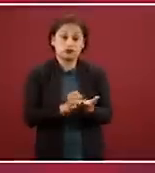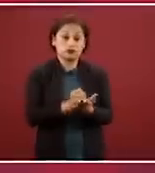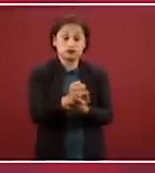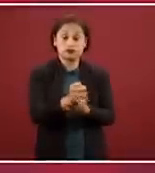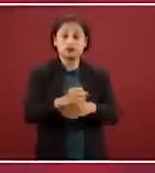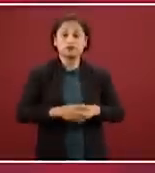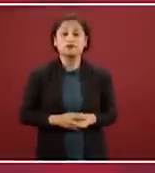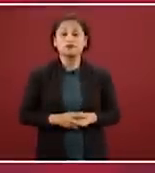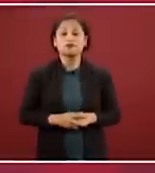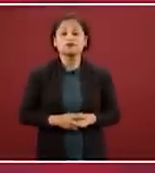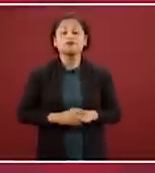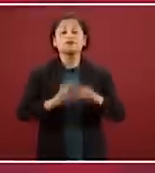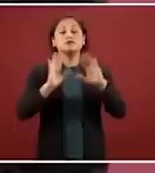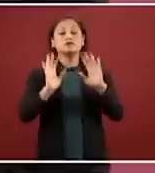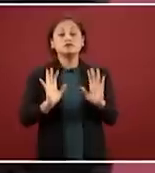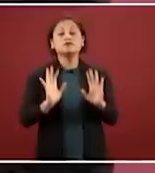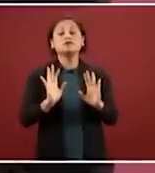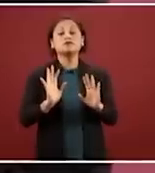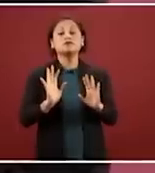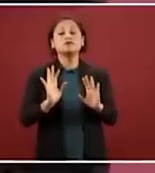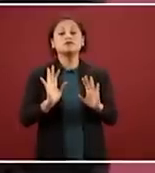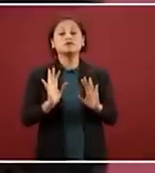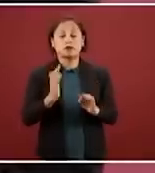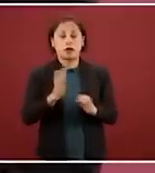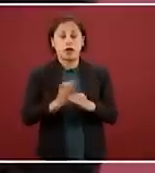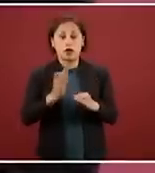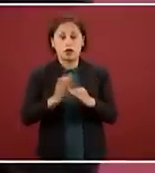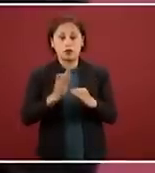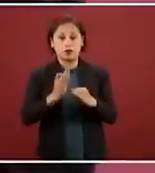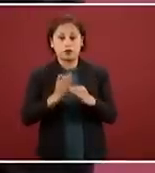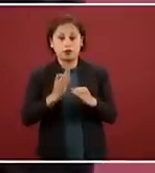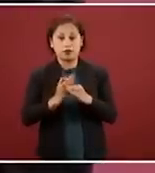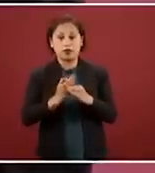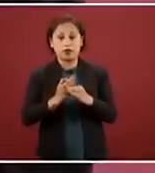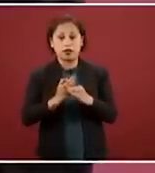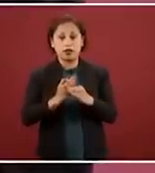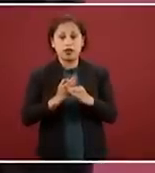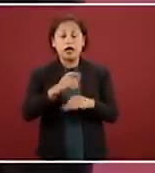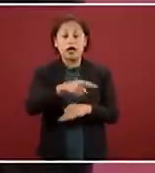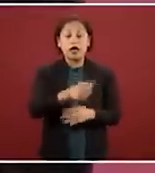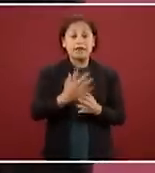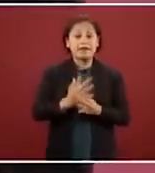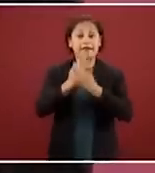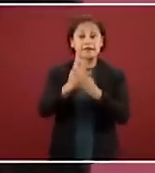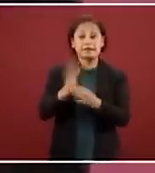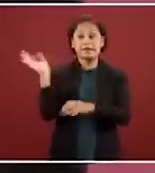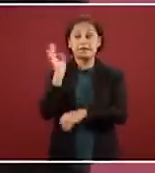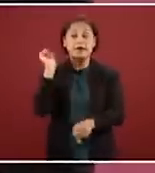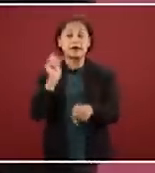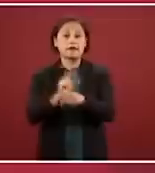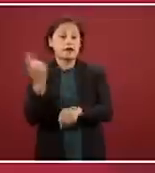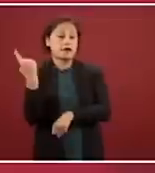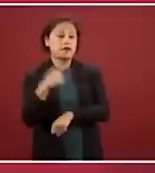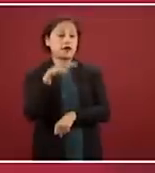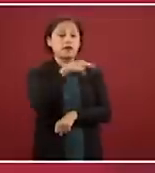alguna indicación para que se apruebe deuda, eso sí le puedo decir que no es cierto. O sea, que nadie